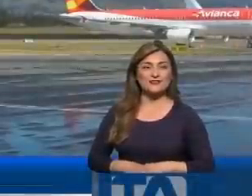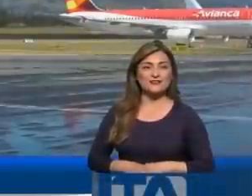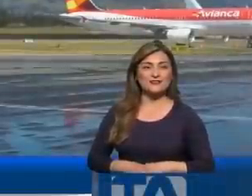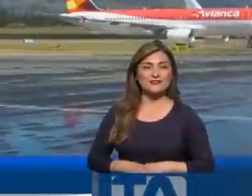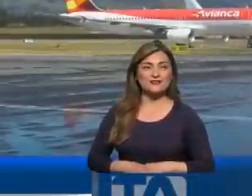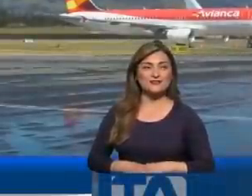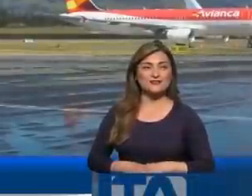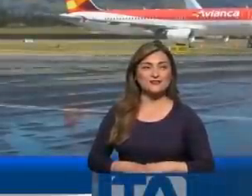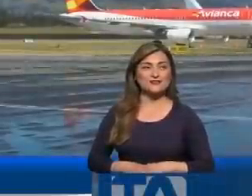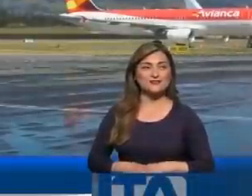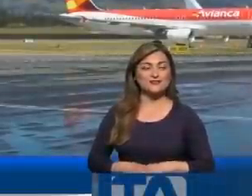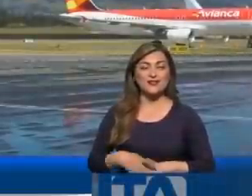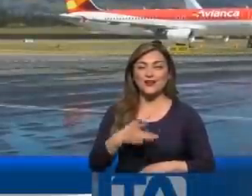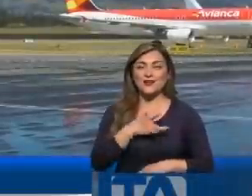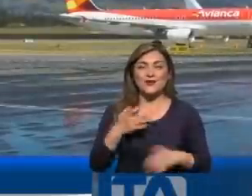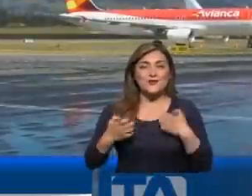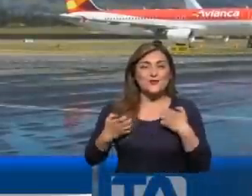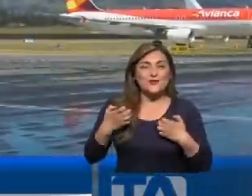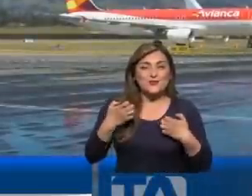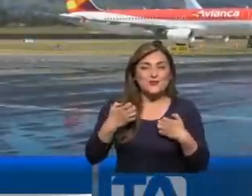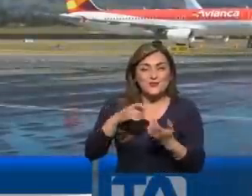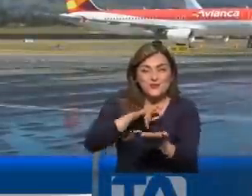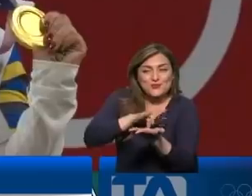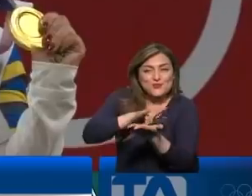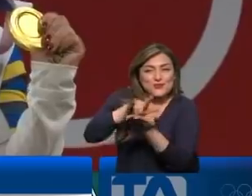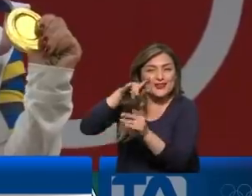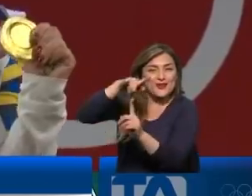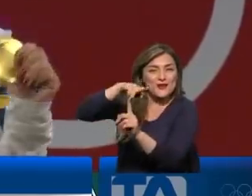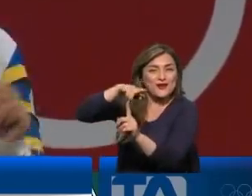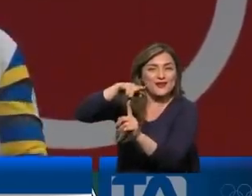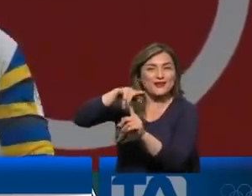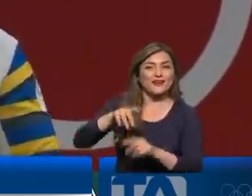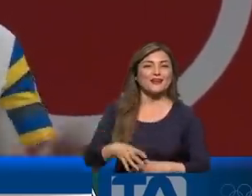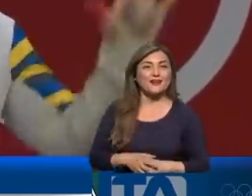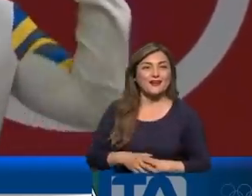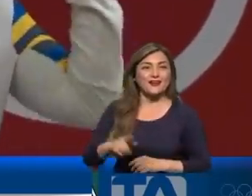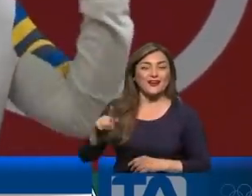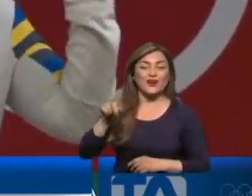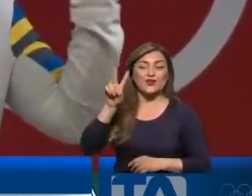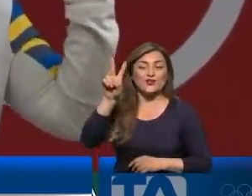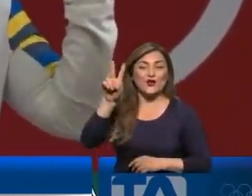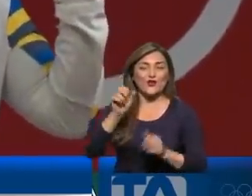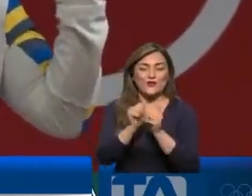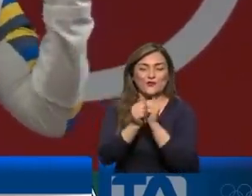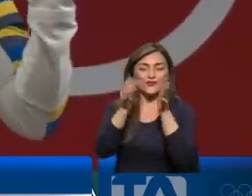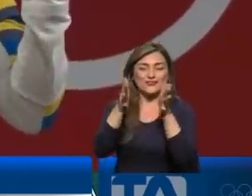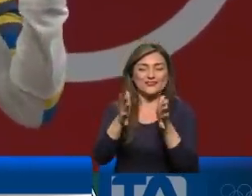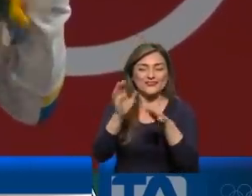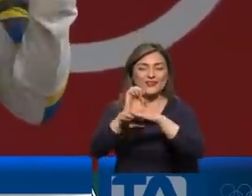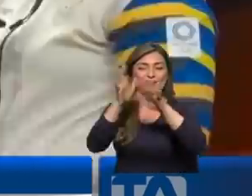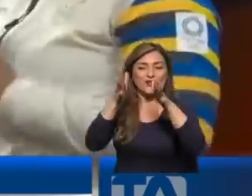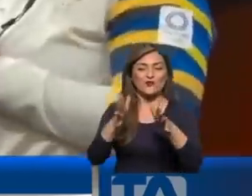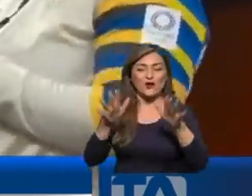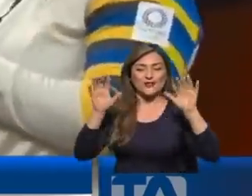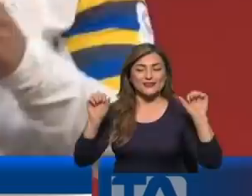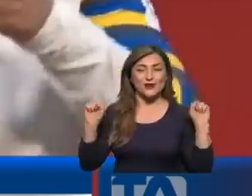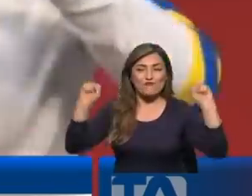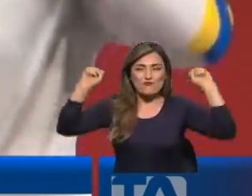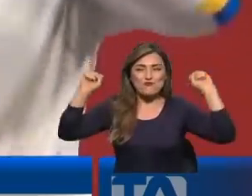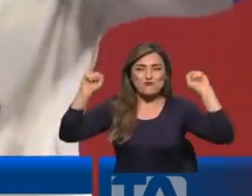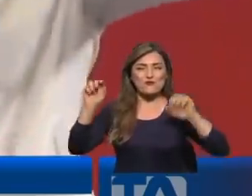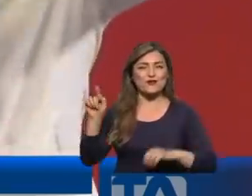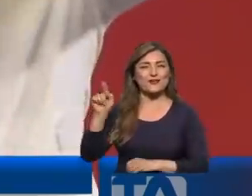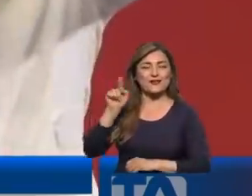Momentos emotivos se vivieron en el aeropuerto de Tababela. El arribo de las pesistas ecuatorianas Neysi Dajones y